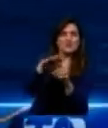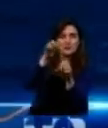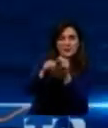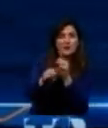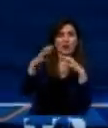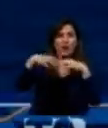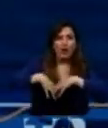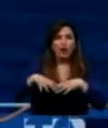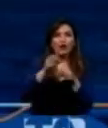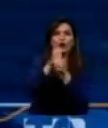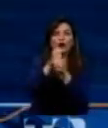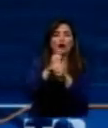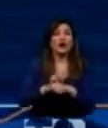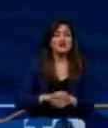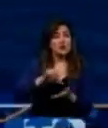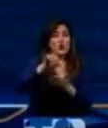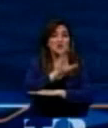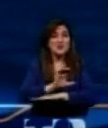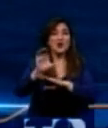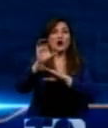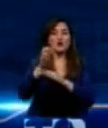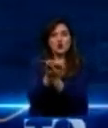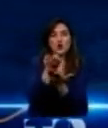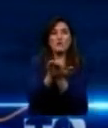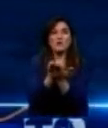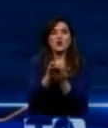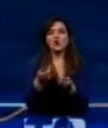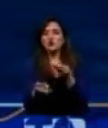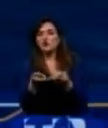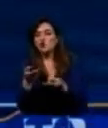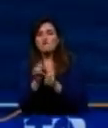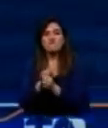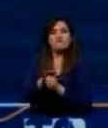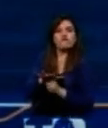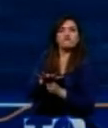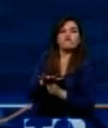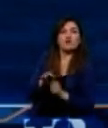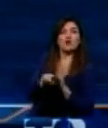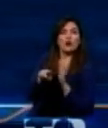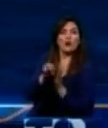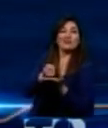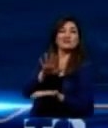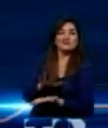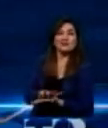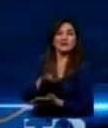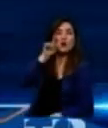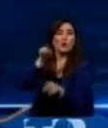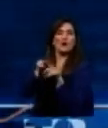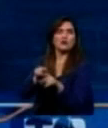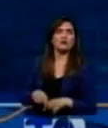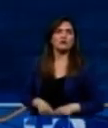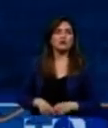rurales y urbanos, dinamizar economías criminales e influir negativamente en la implementación de los